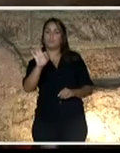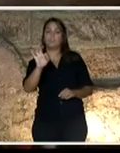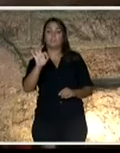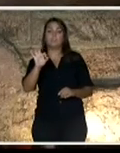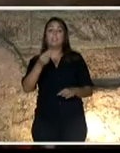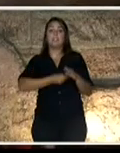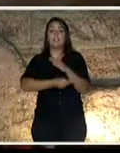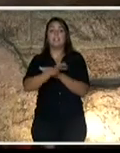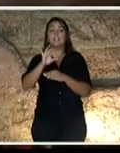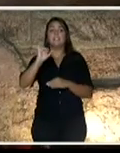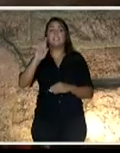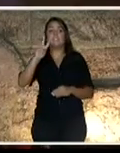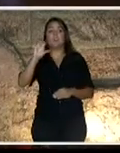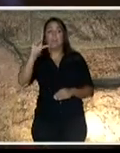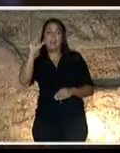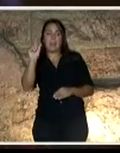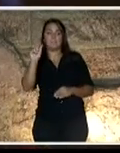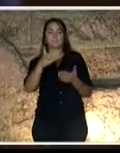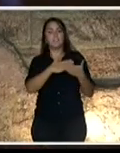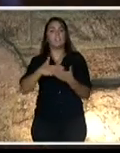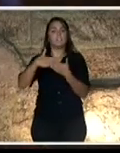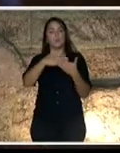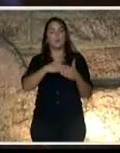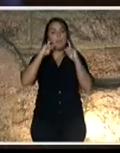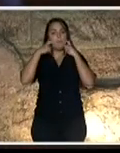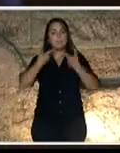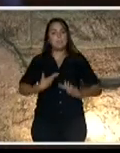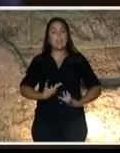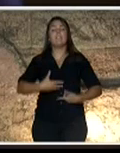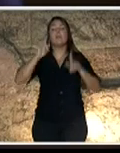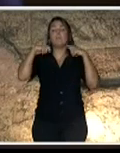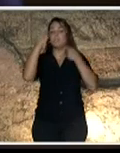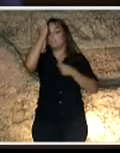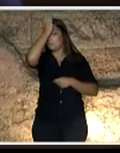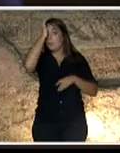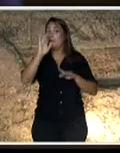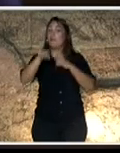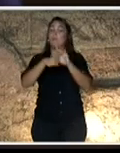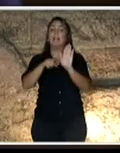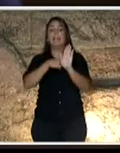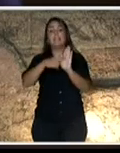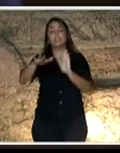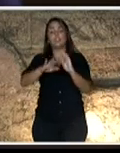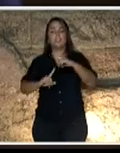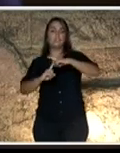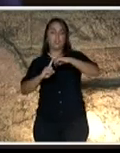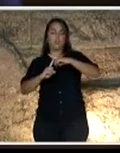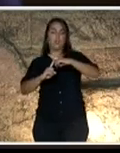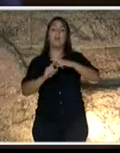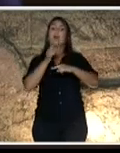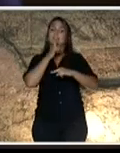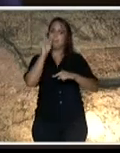natural de Siruela, que estudió humanidades en el monasterio de Guadalupe y leyes en Toledo, catedrático de árabe